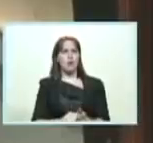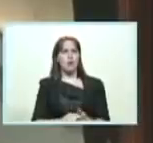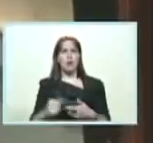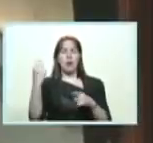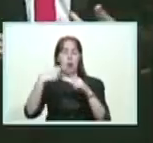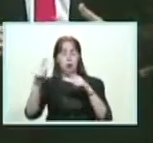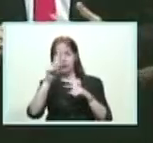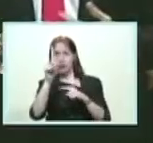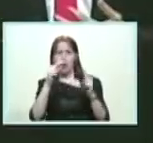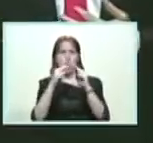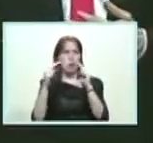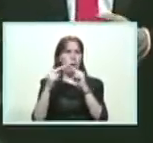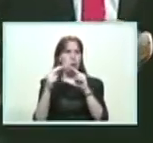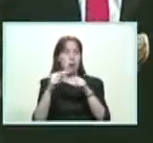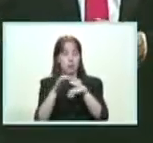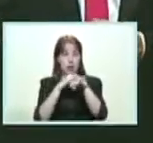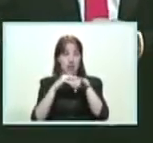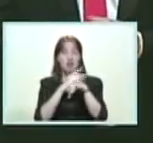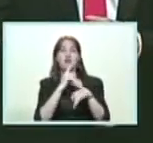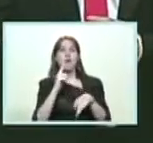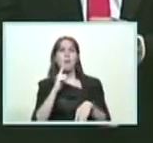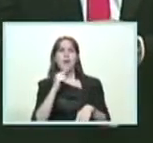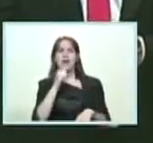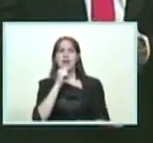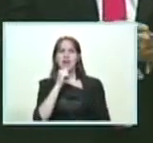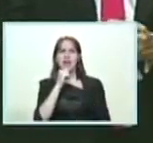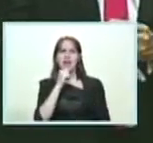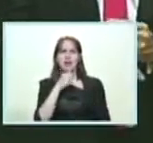me perdonan. Por favor, el nombre.